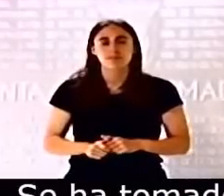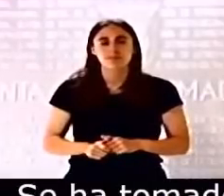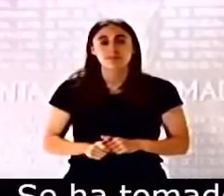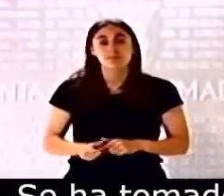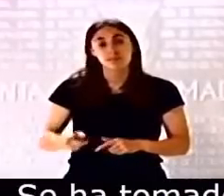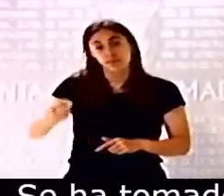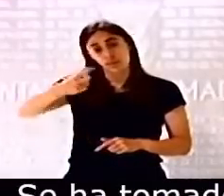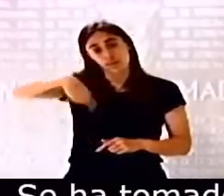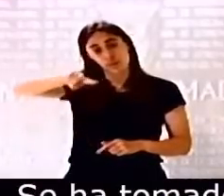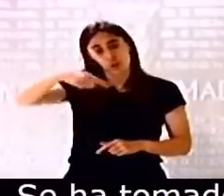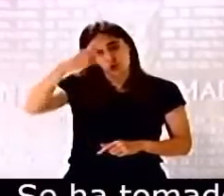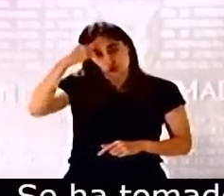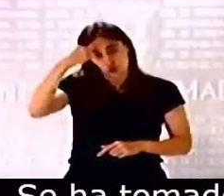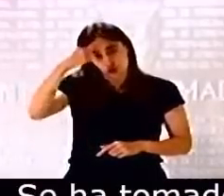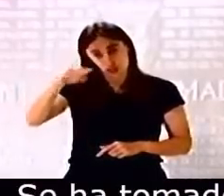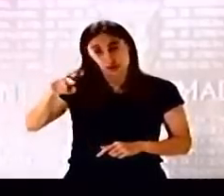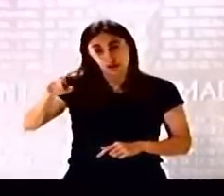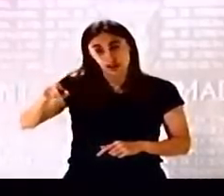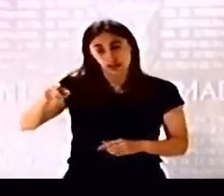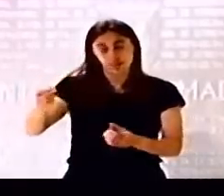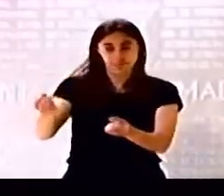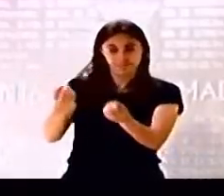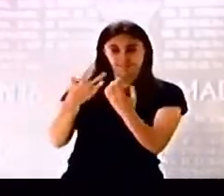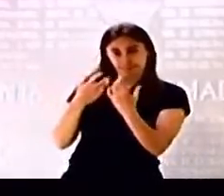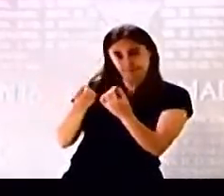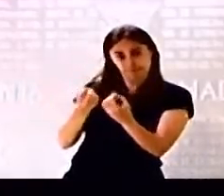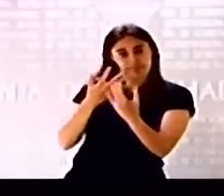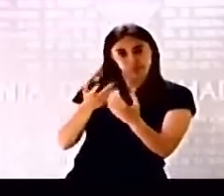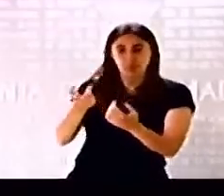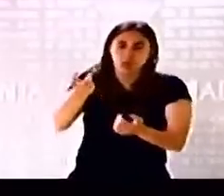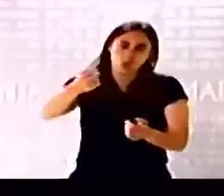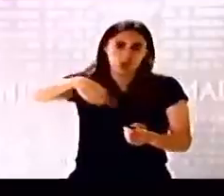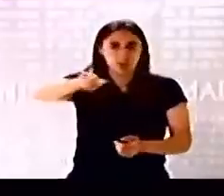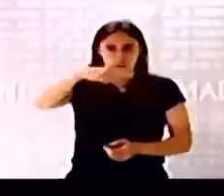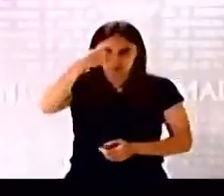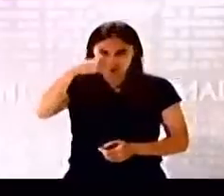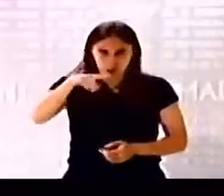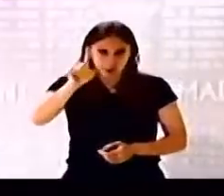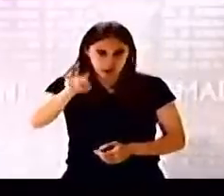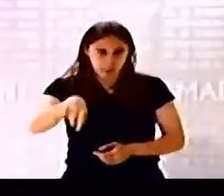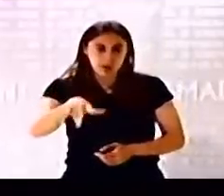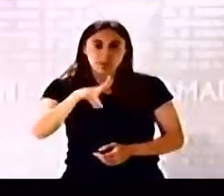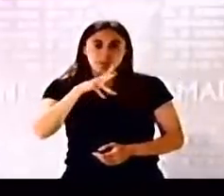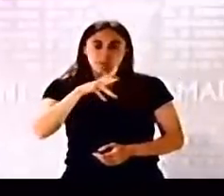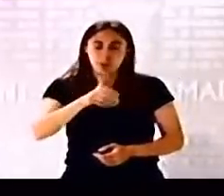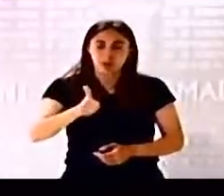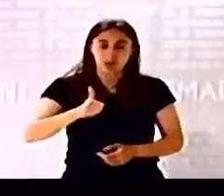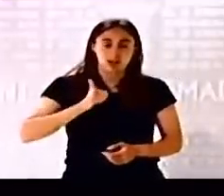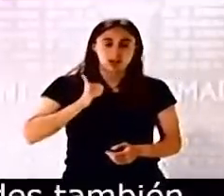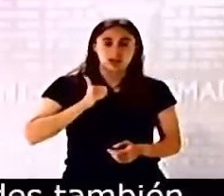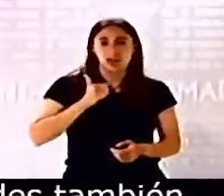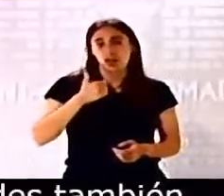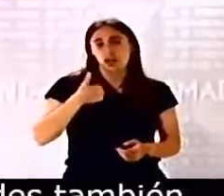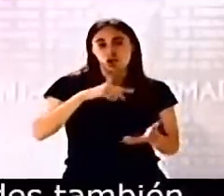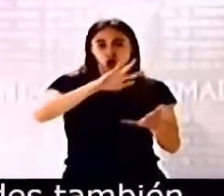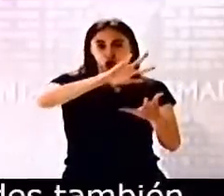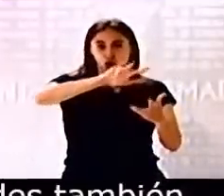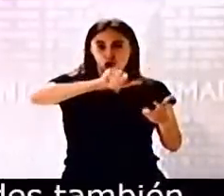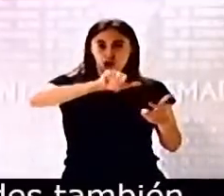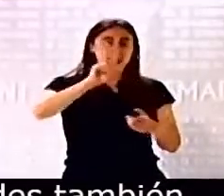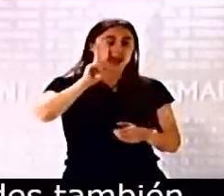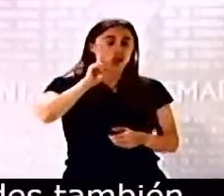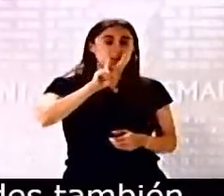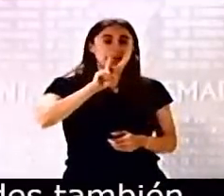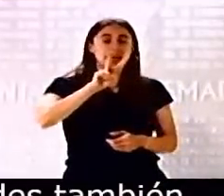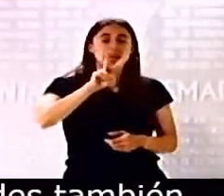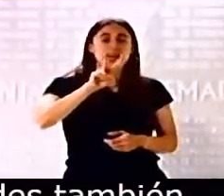Saben ustedes que se nos ha informado, pero ya lo saben ustedes también porque he tenido la oportunidad de ver el teletipo, que la vacuna de